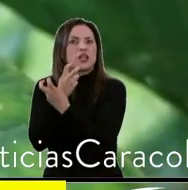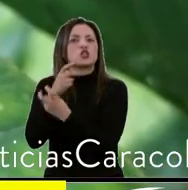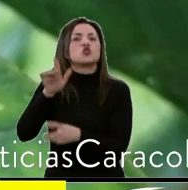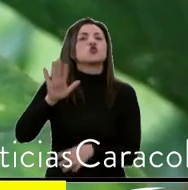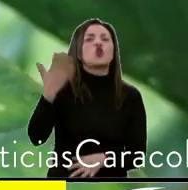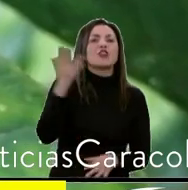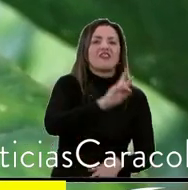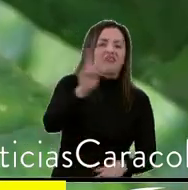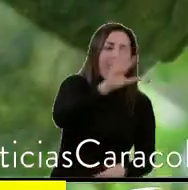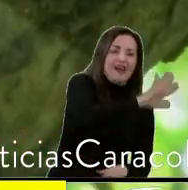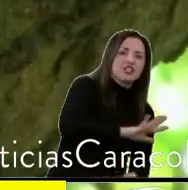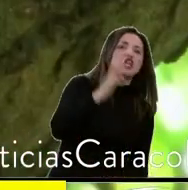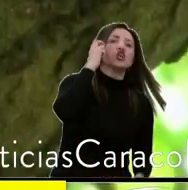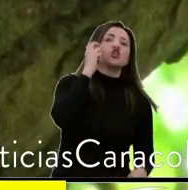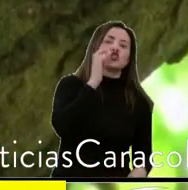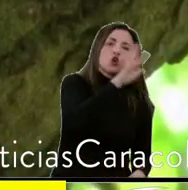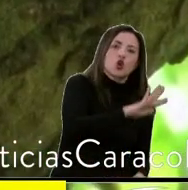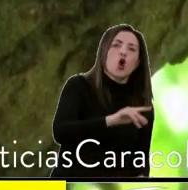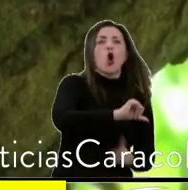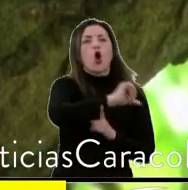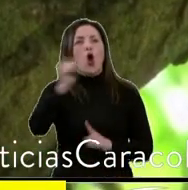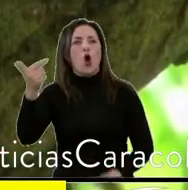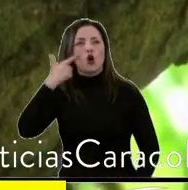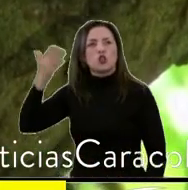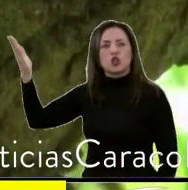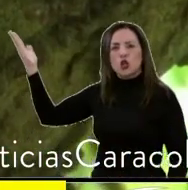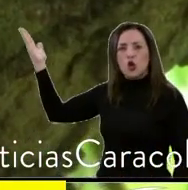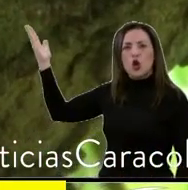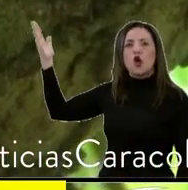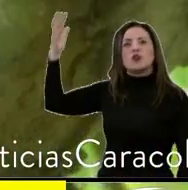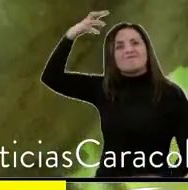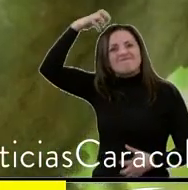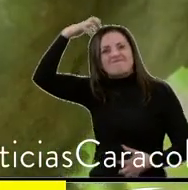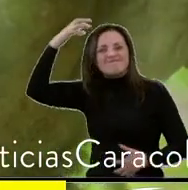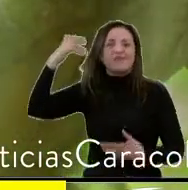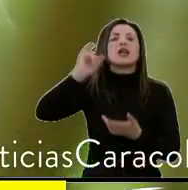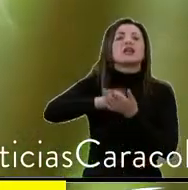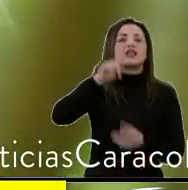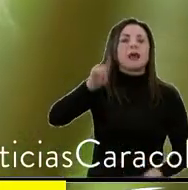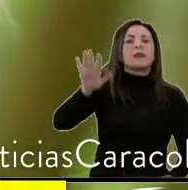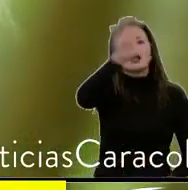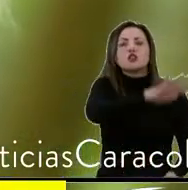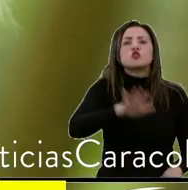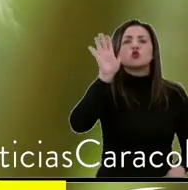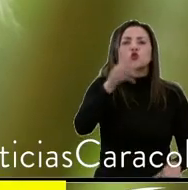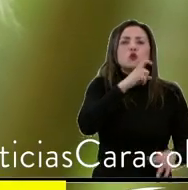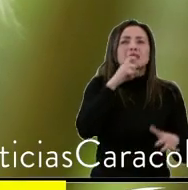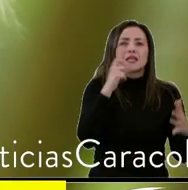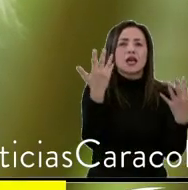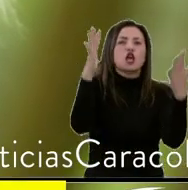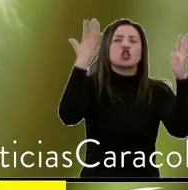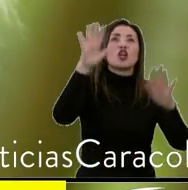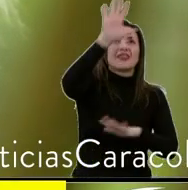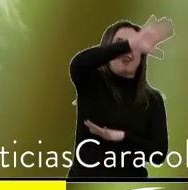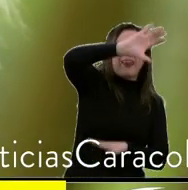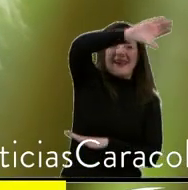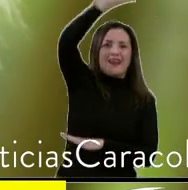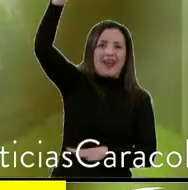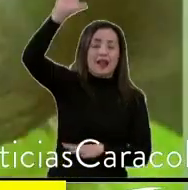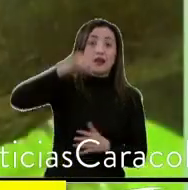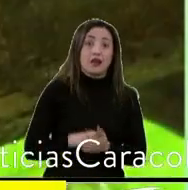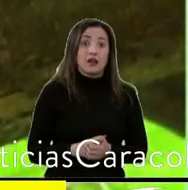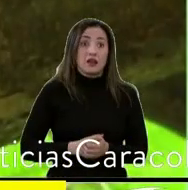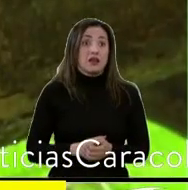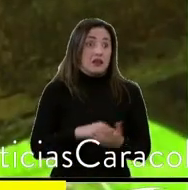y Chocó, o primates como el tití cabeciblanco, habitante del degradado bosque seco tropical del Caribe colombiano. Los